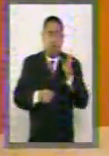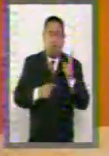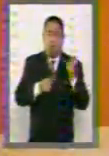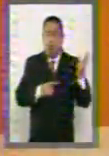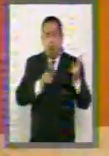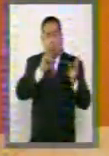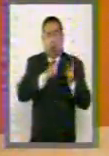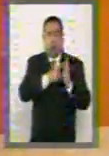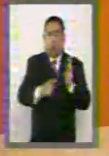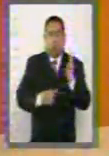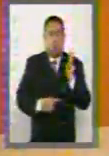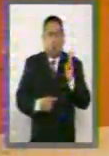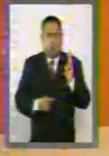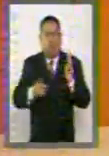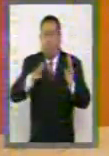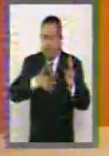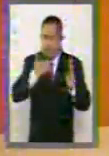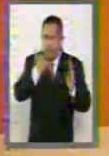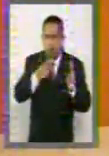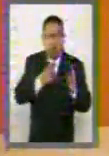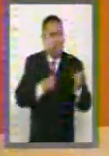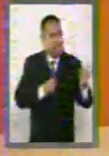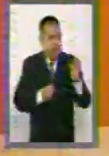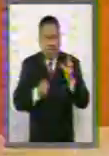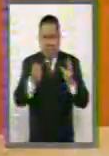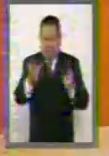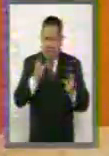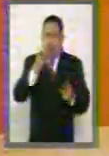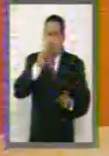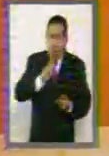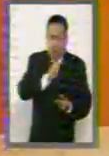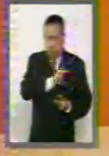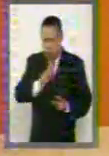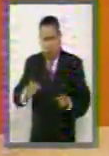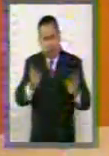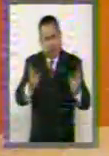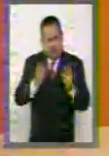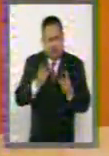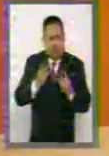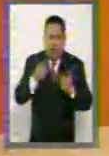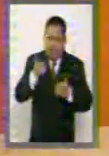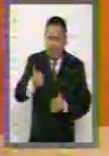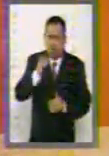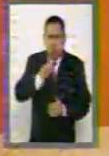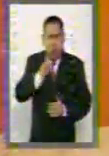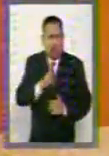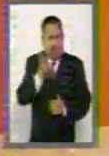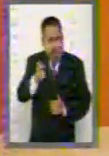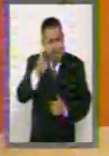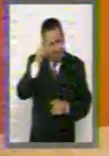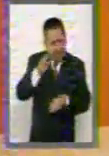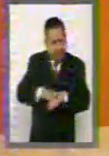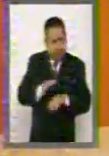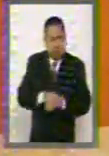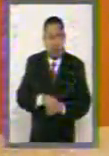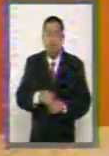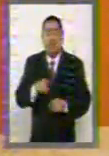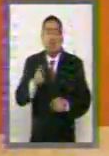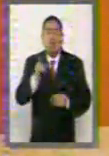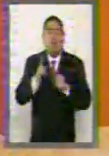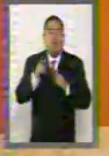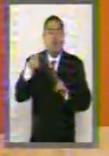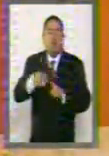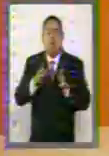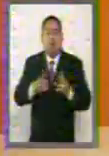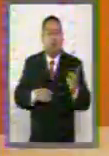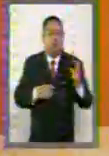de puras mujeres. A mí me hubiera gustado 2 ternas solo de mujeres. ¿Qué es lo que cuestionamos? La calidad de